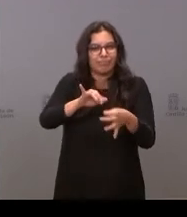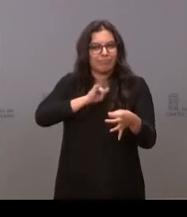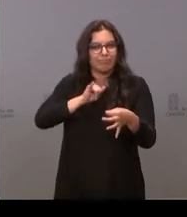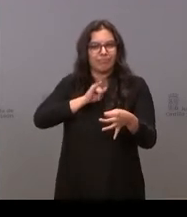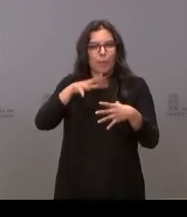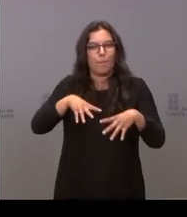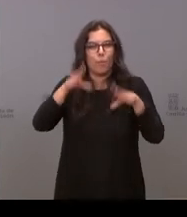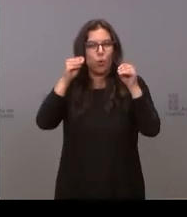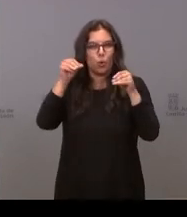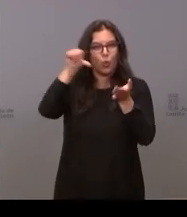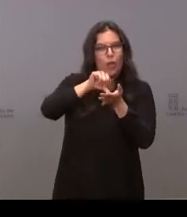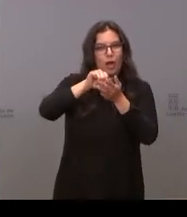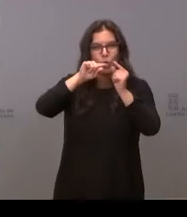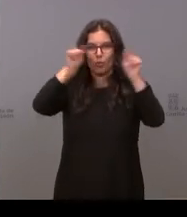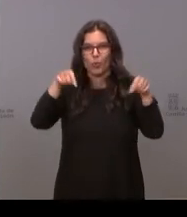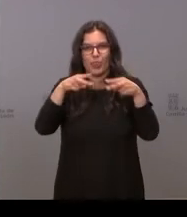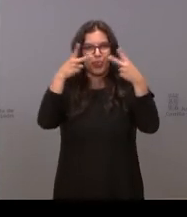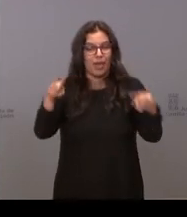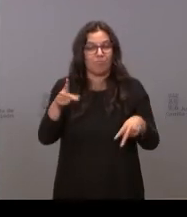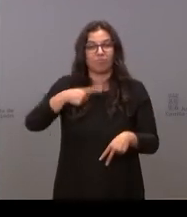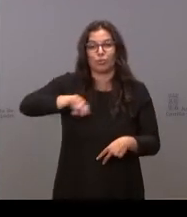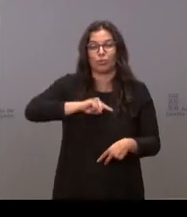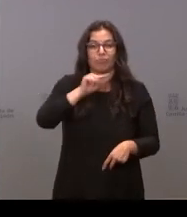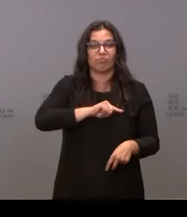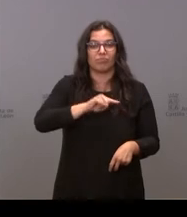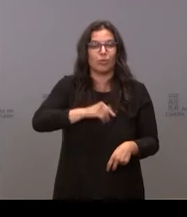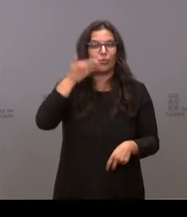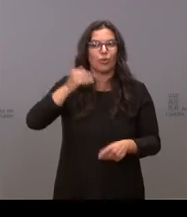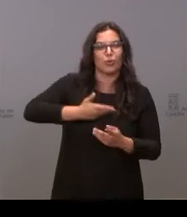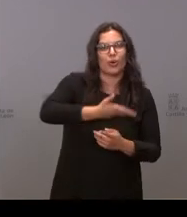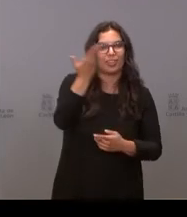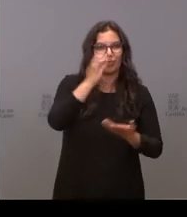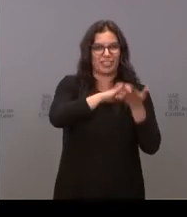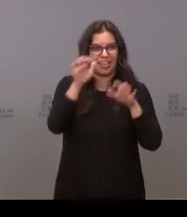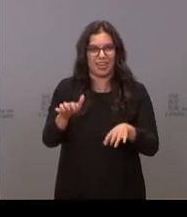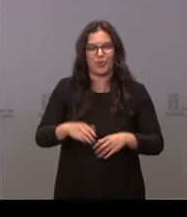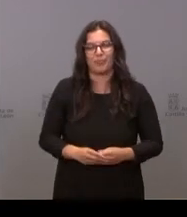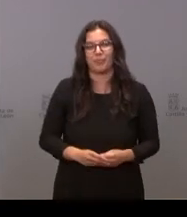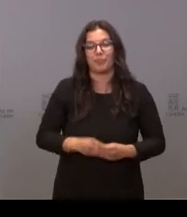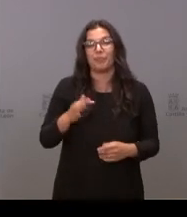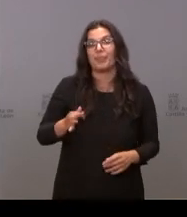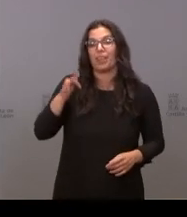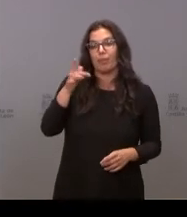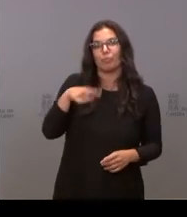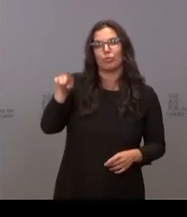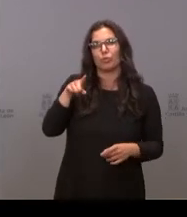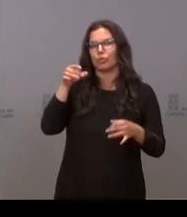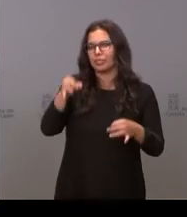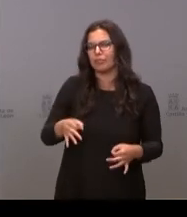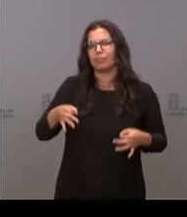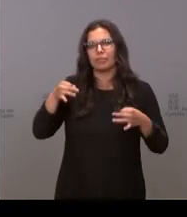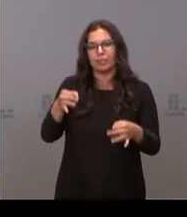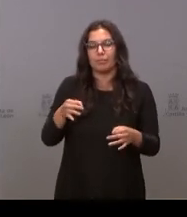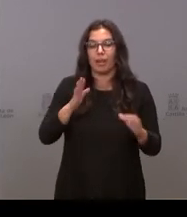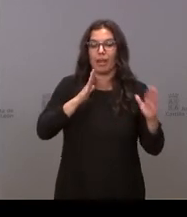Burgos y por tanto nos sentimos muy orgullosos en todo Castilla y León, ¿no? Y además habéis tenido siempre el apoyo en los